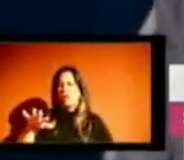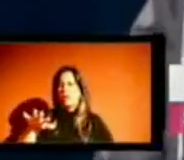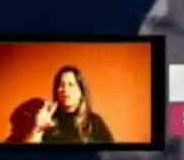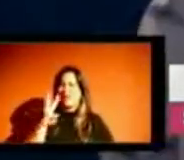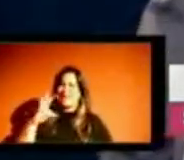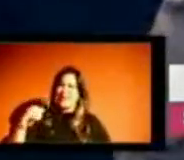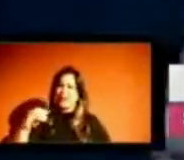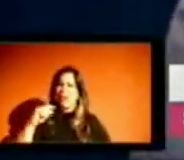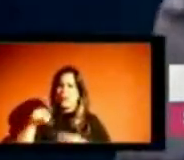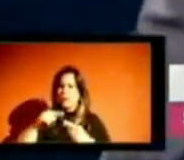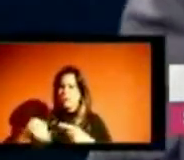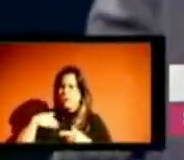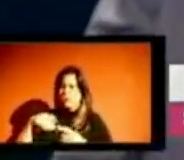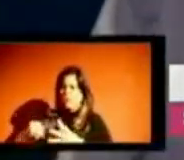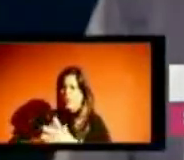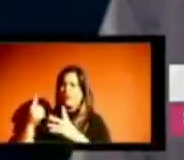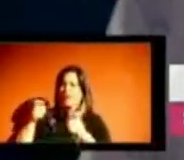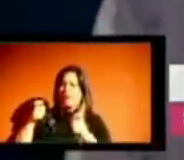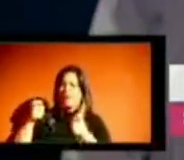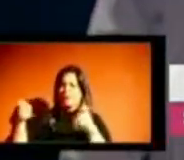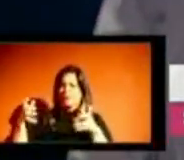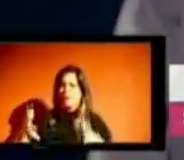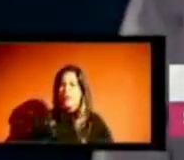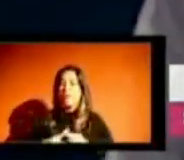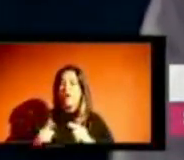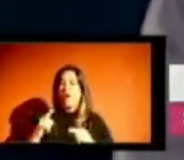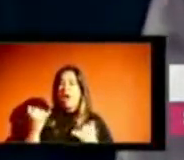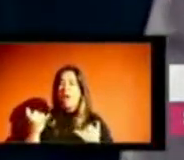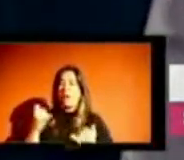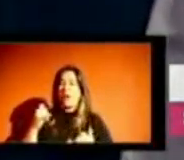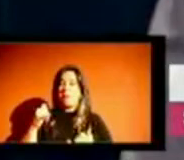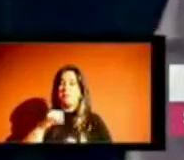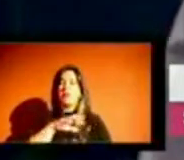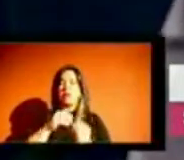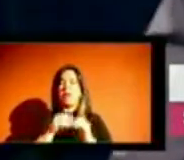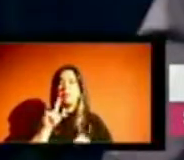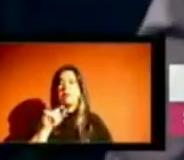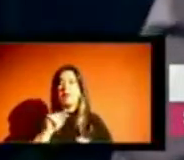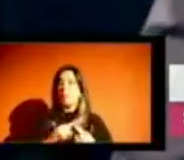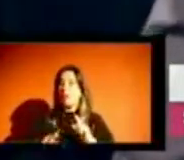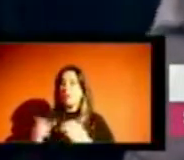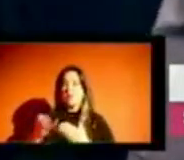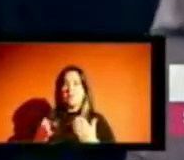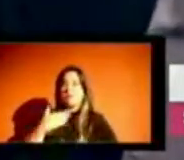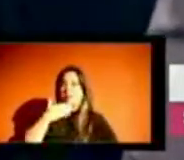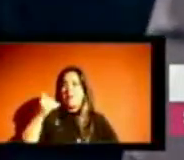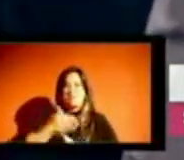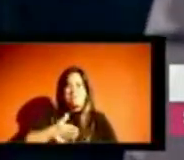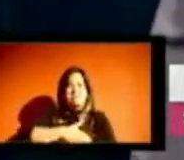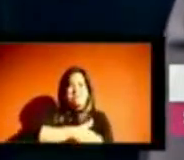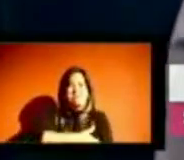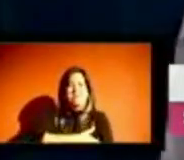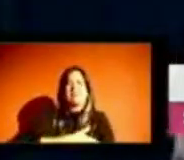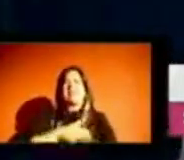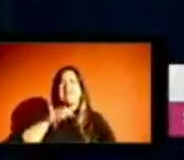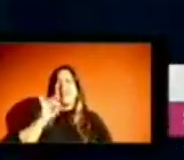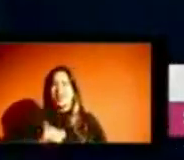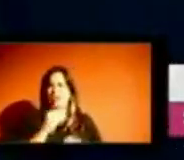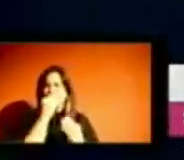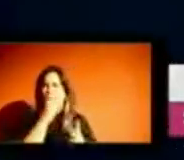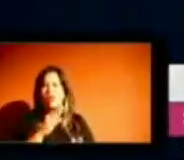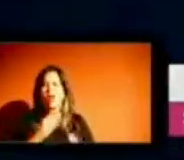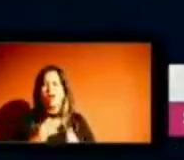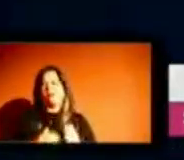unas 60. Ahora superan las 20. Pero los servicios siguen mejor que nunca. Y les deja saber ese poder